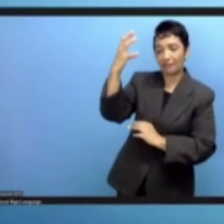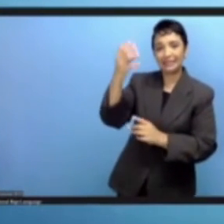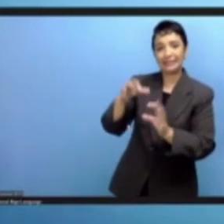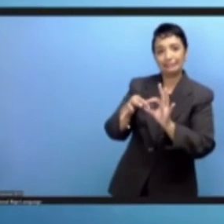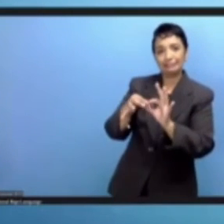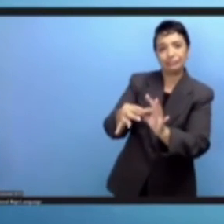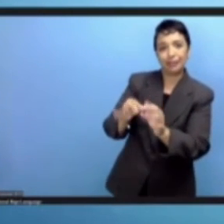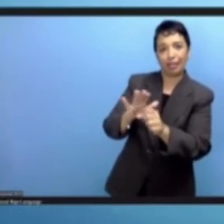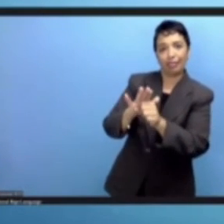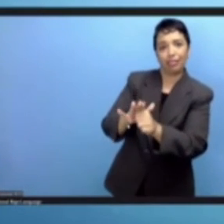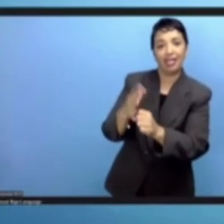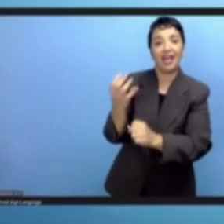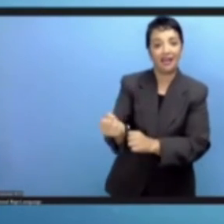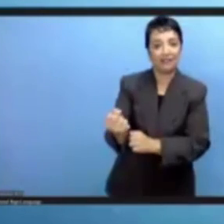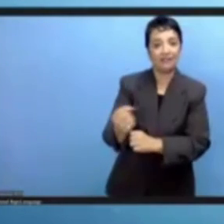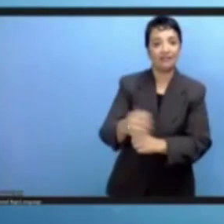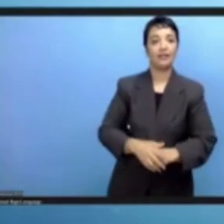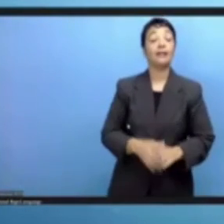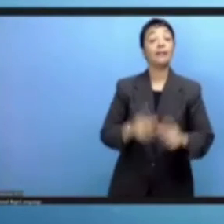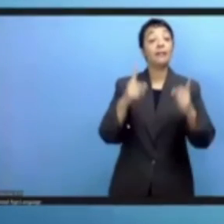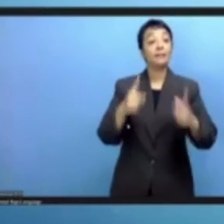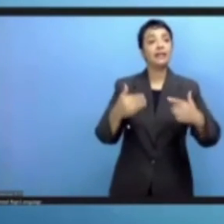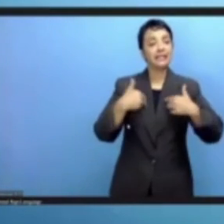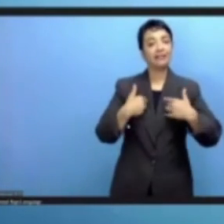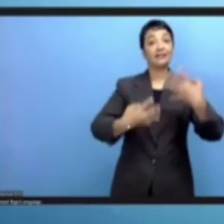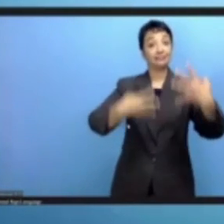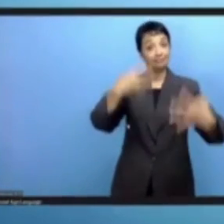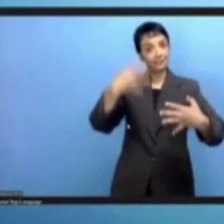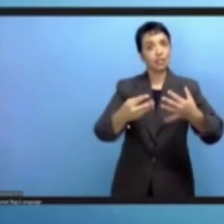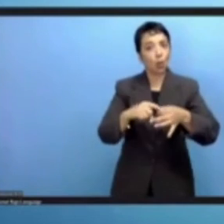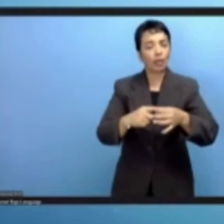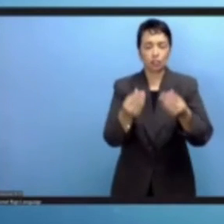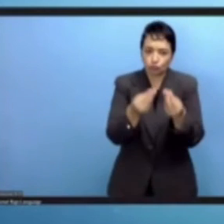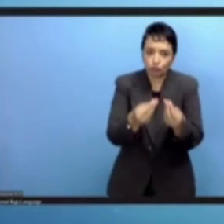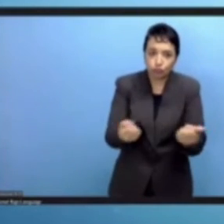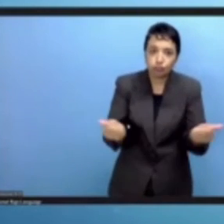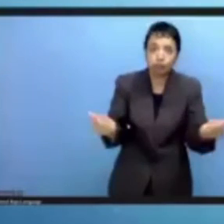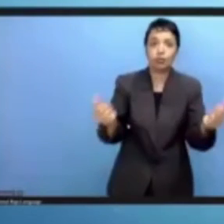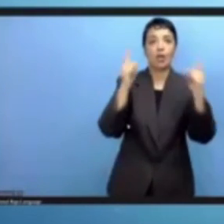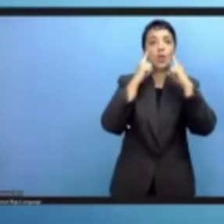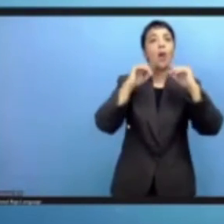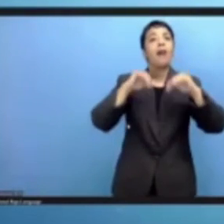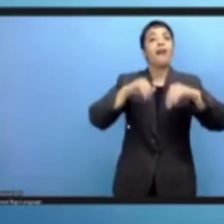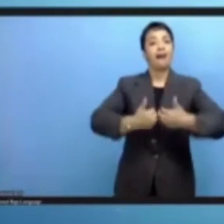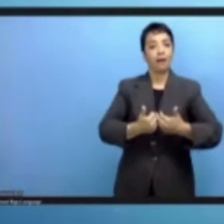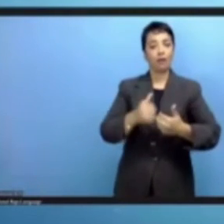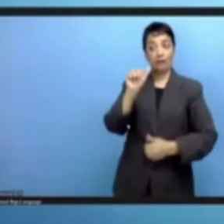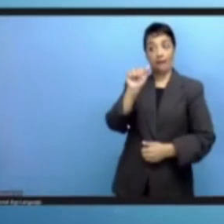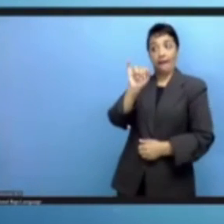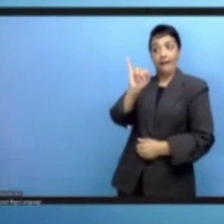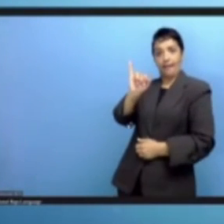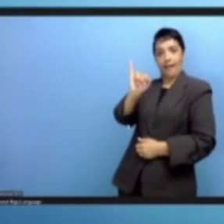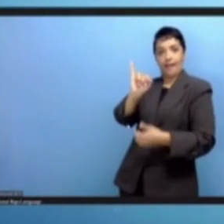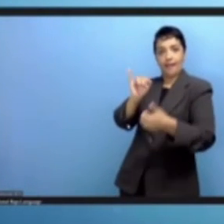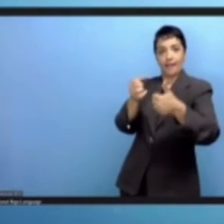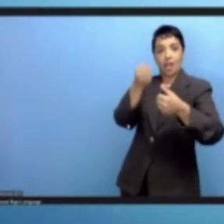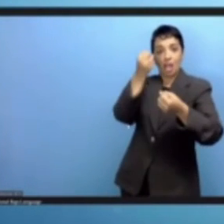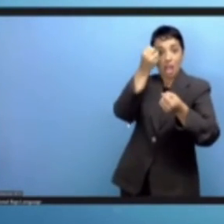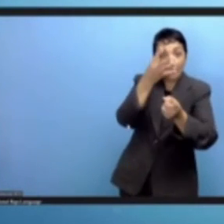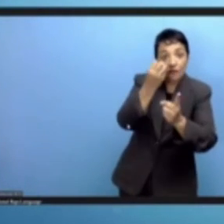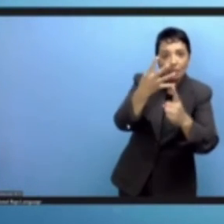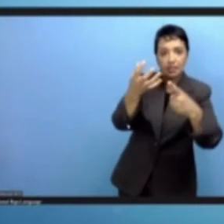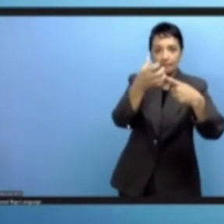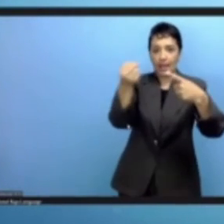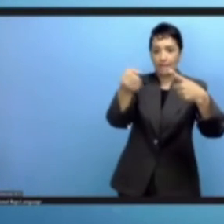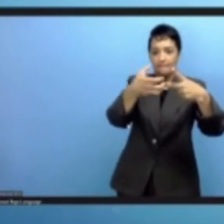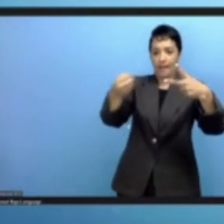que están en riesgo de afectar la autonomía del gobierno necesitamos tener estrategias de